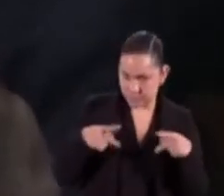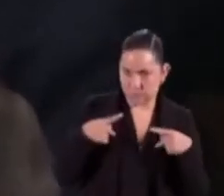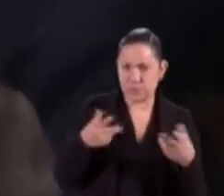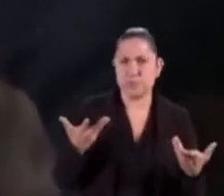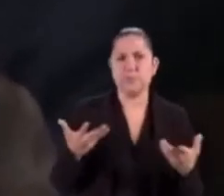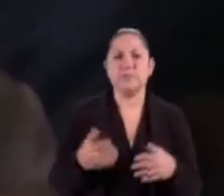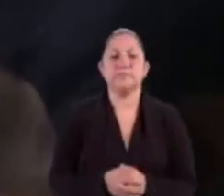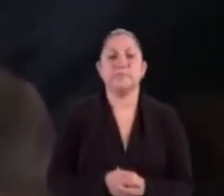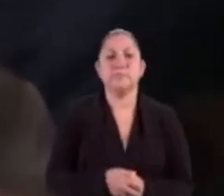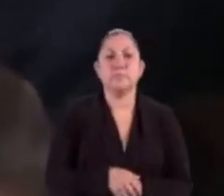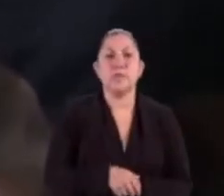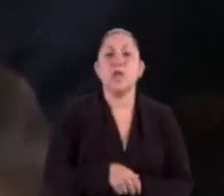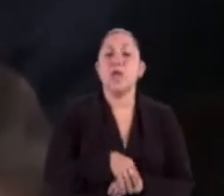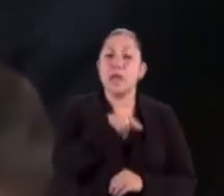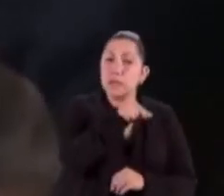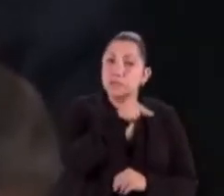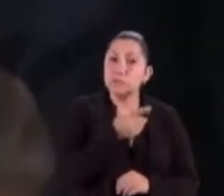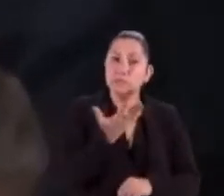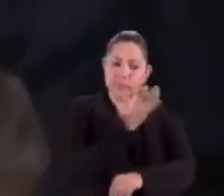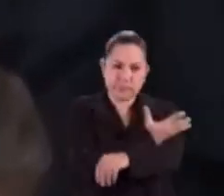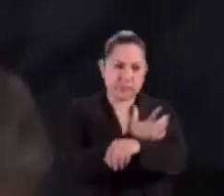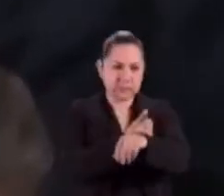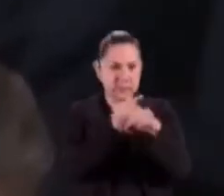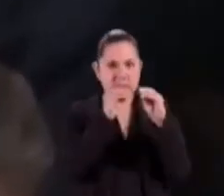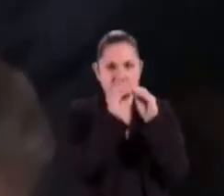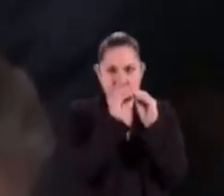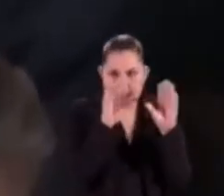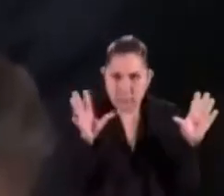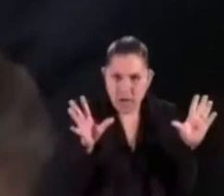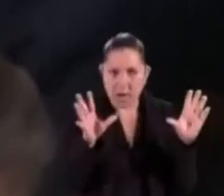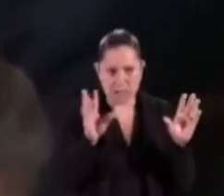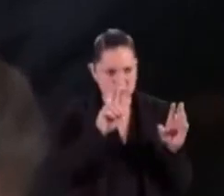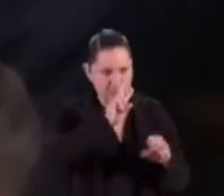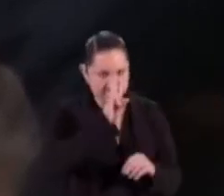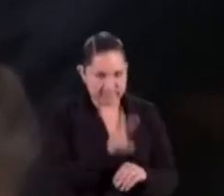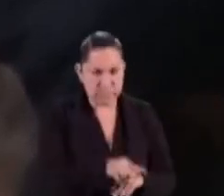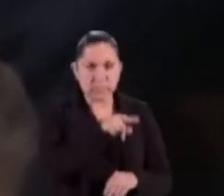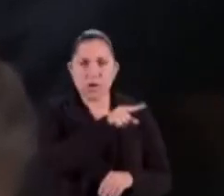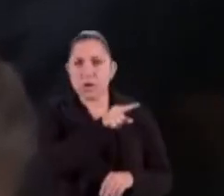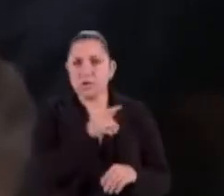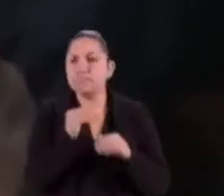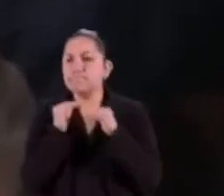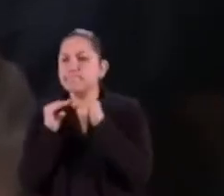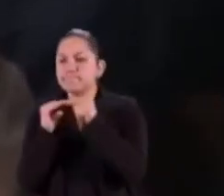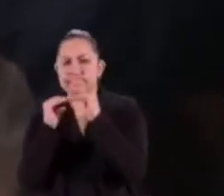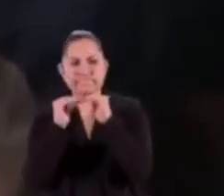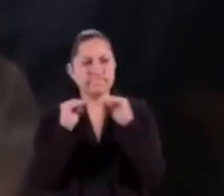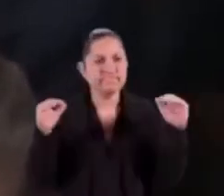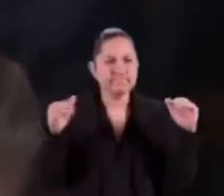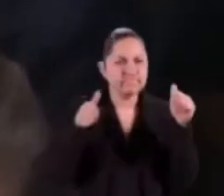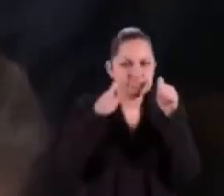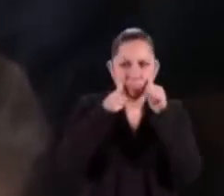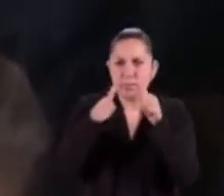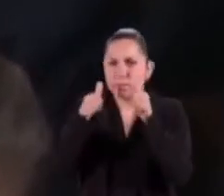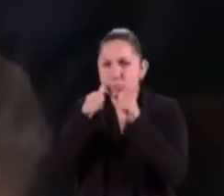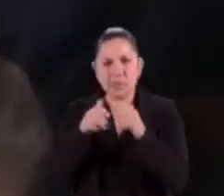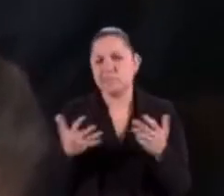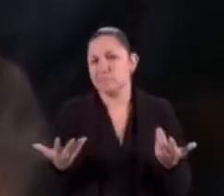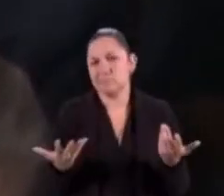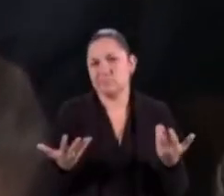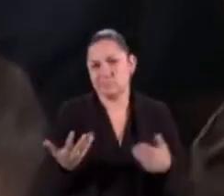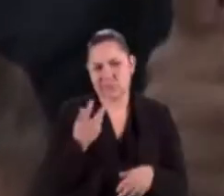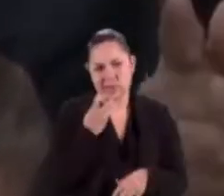la transparencia, la imparcialidad y el derecho a la defensa. Se deben escuchar las voces